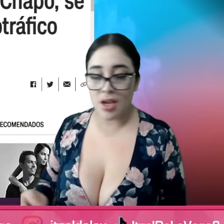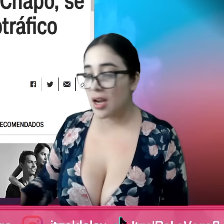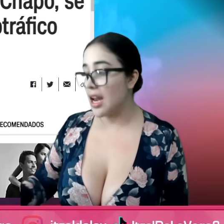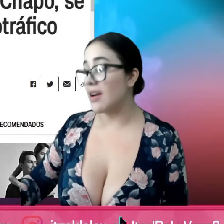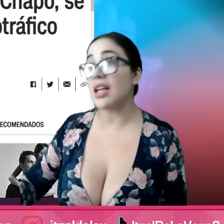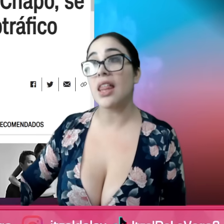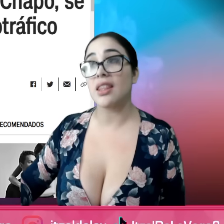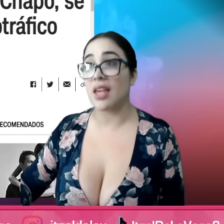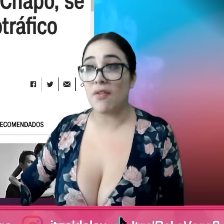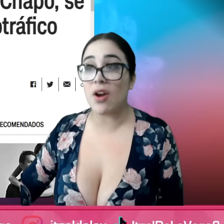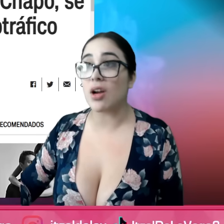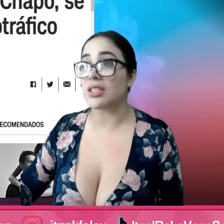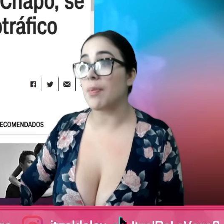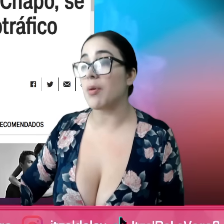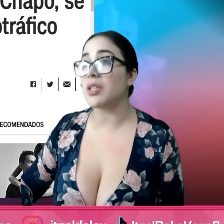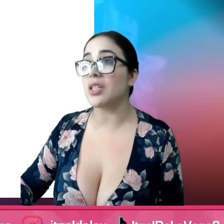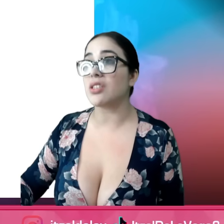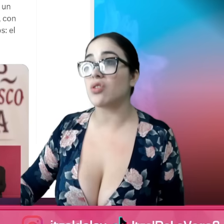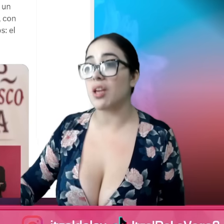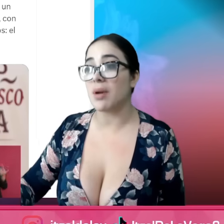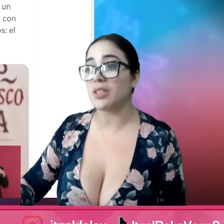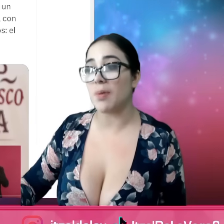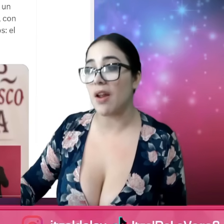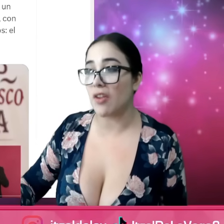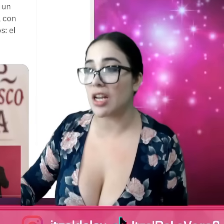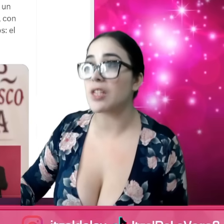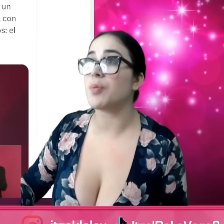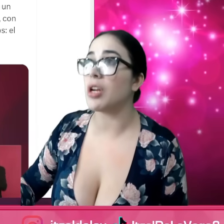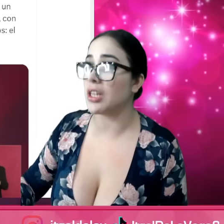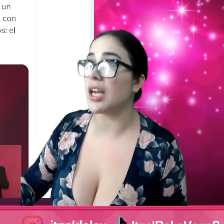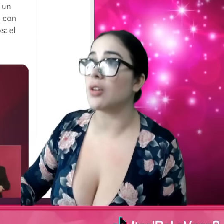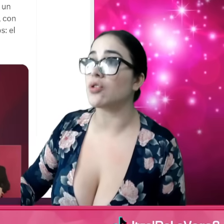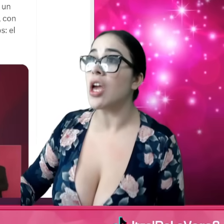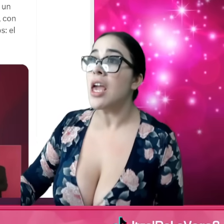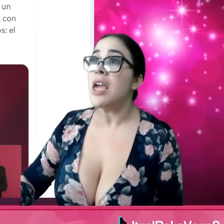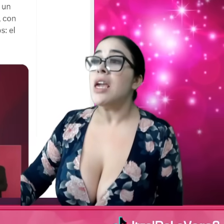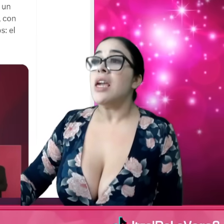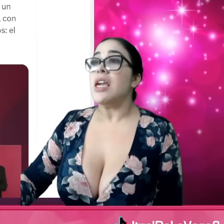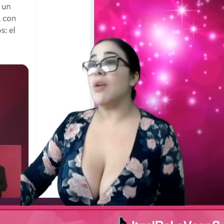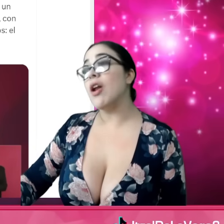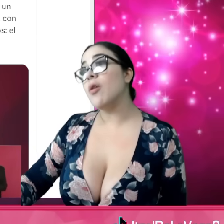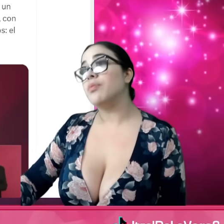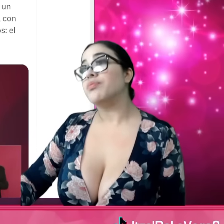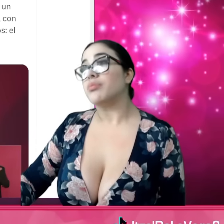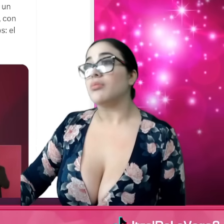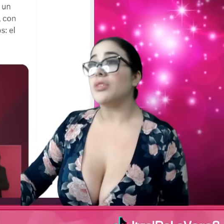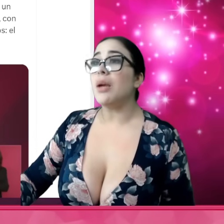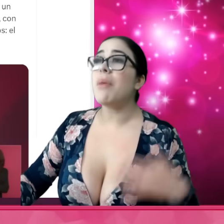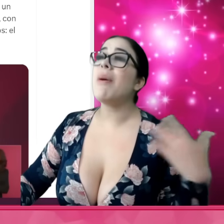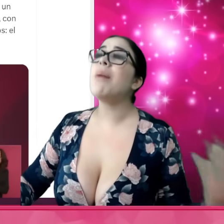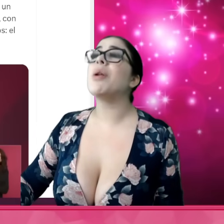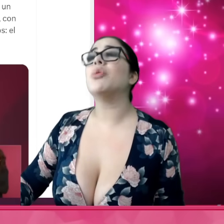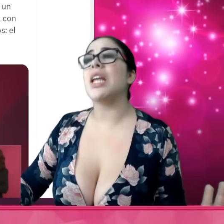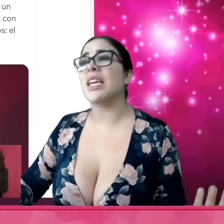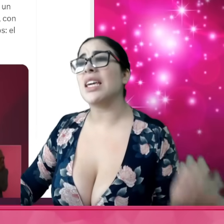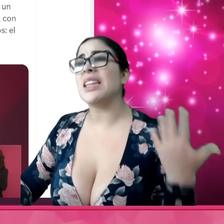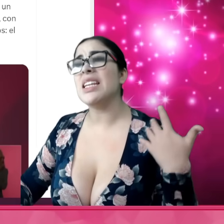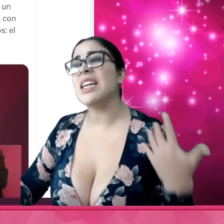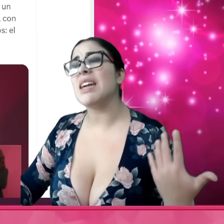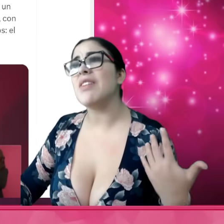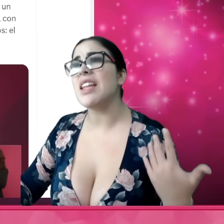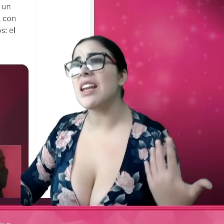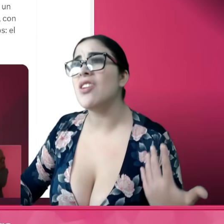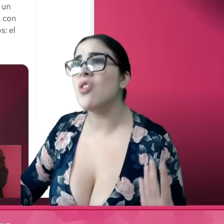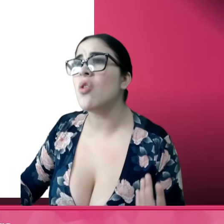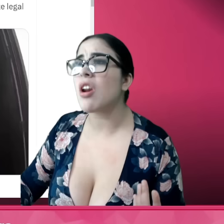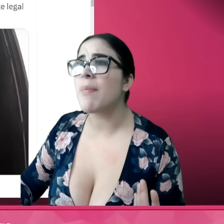shalala. La verdad, qué feo que se aprovechen de estos temas para fines politiqueros. Y bueno, Me van a preguntar aquí qué tiene